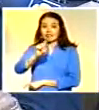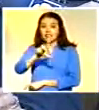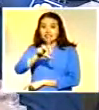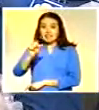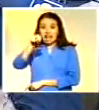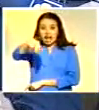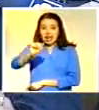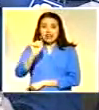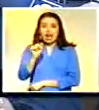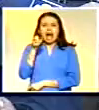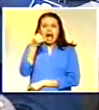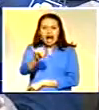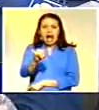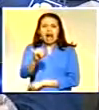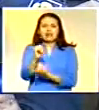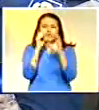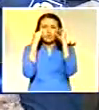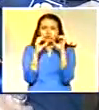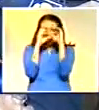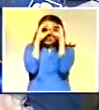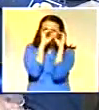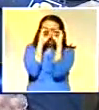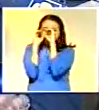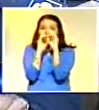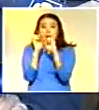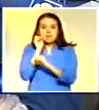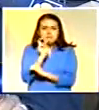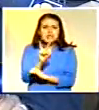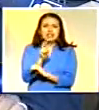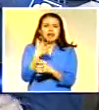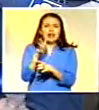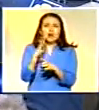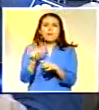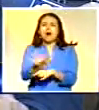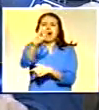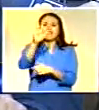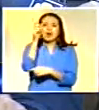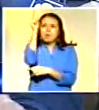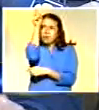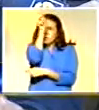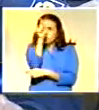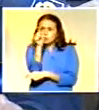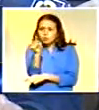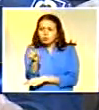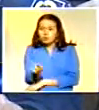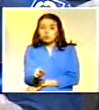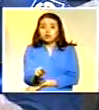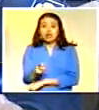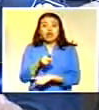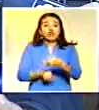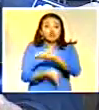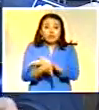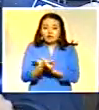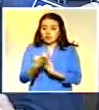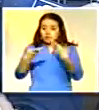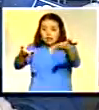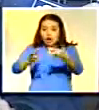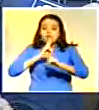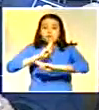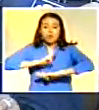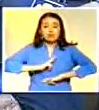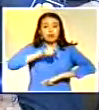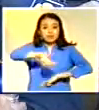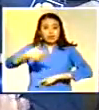hay una cierta rasgadura de arriba de tipo de deslizamientos pequeños que no tengo todavía el resultado porque no me han dado la respuesta de las personas que están